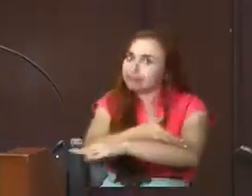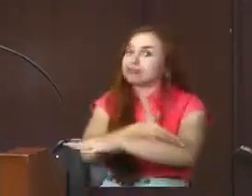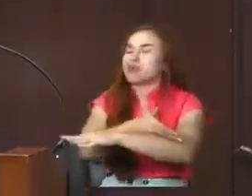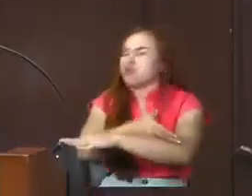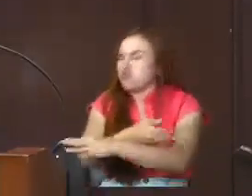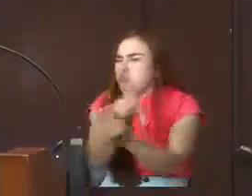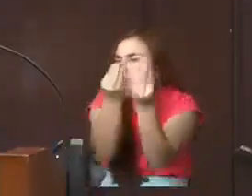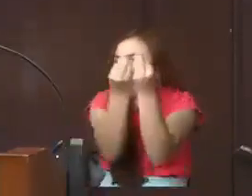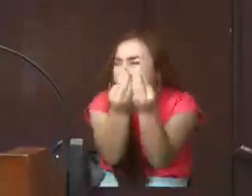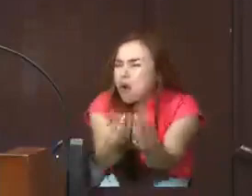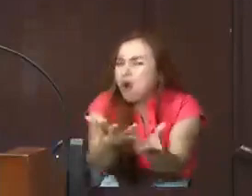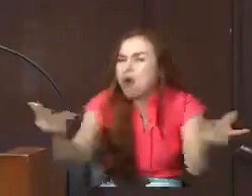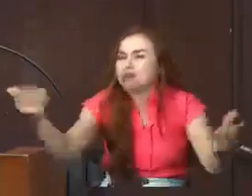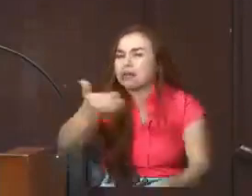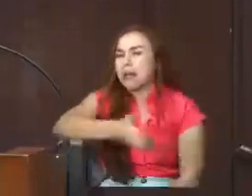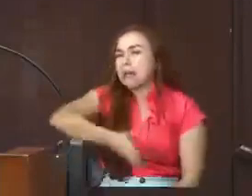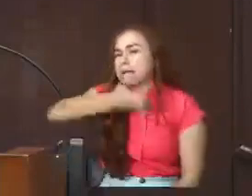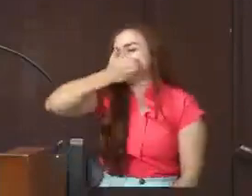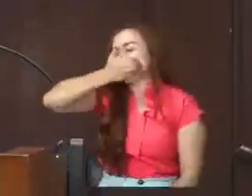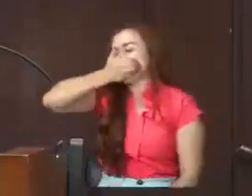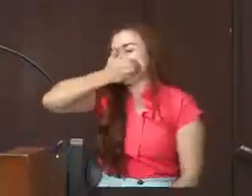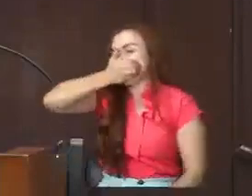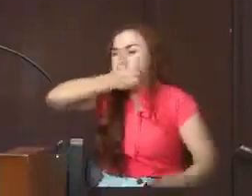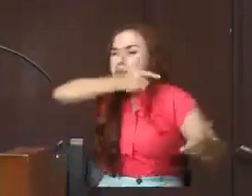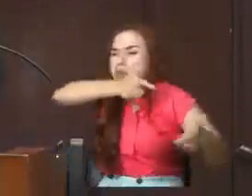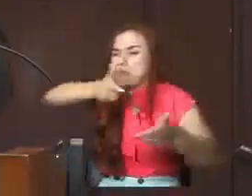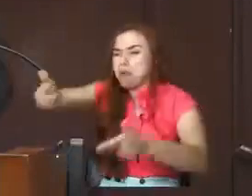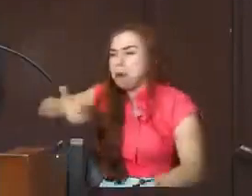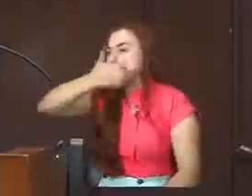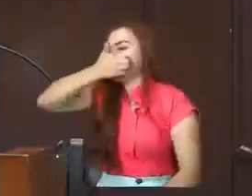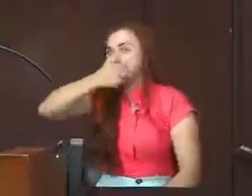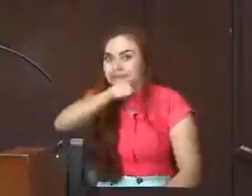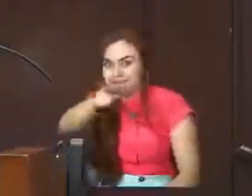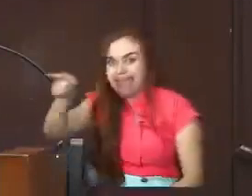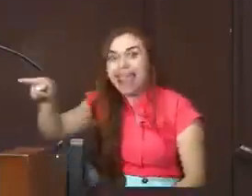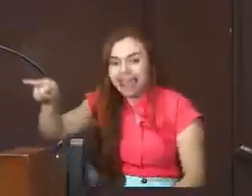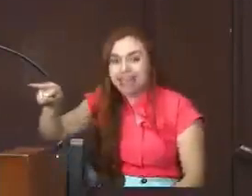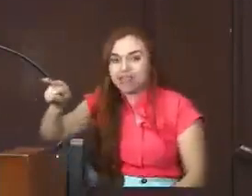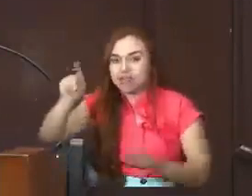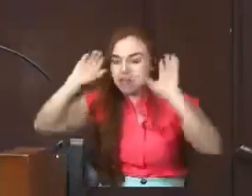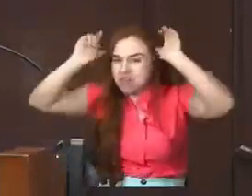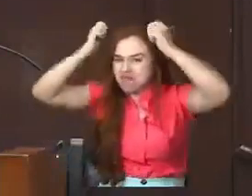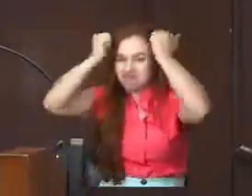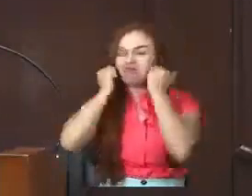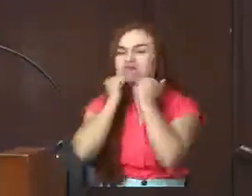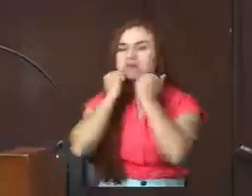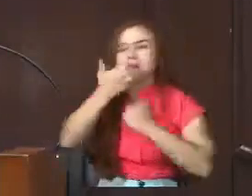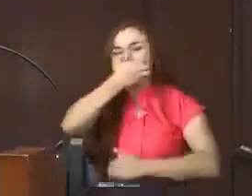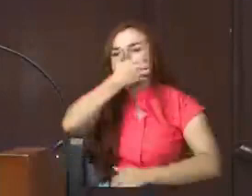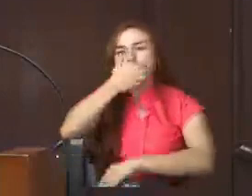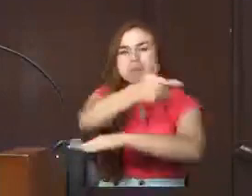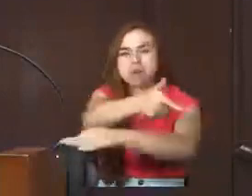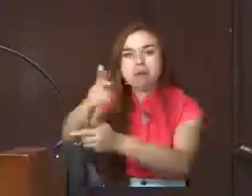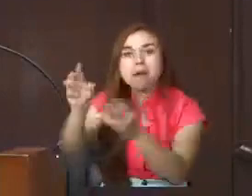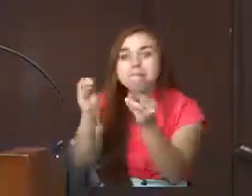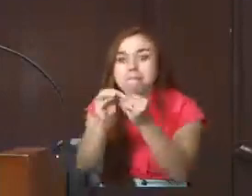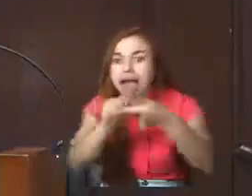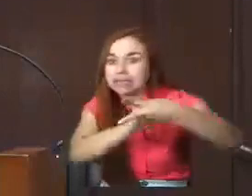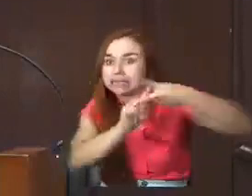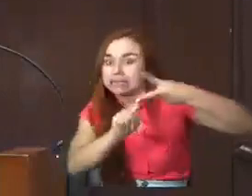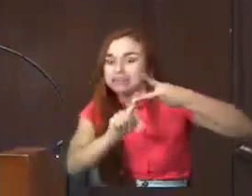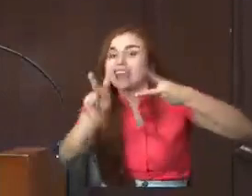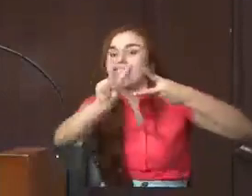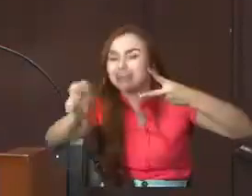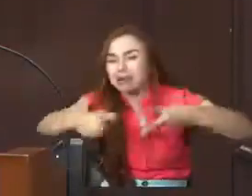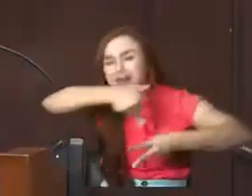guerrilla. Y hoy yo quiero decirle, como presidente de esta Asamblea, y estoy seguro que su